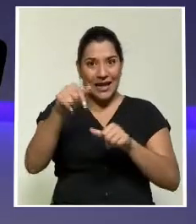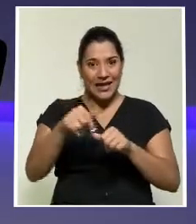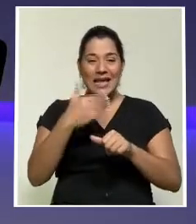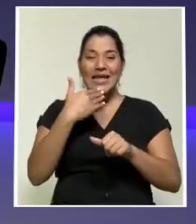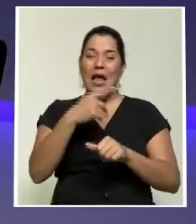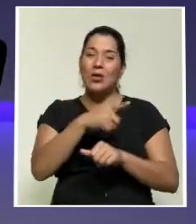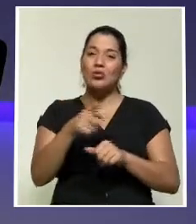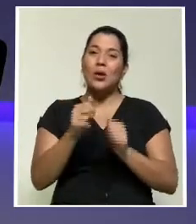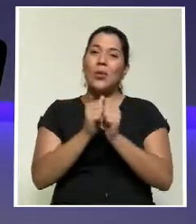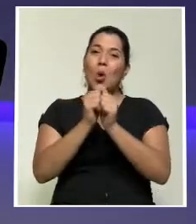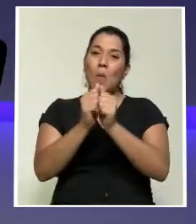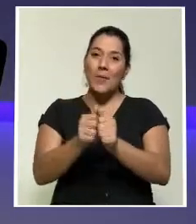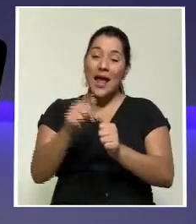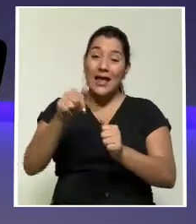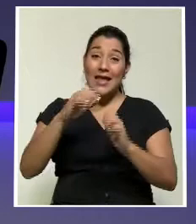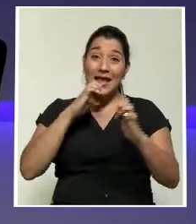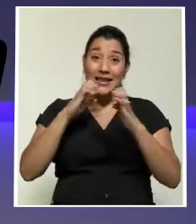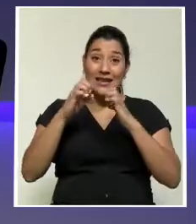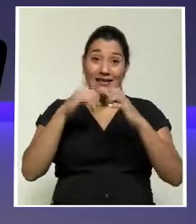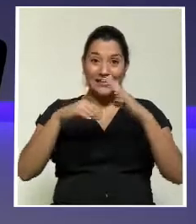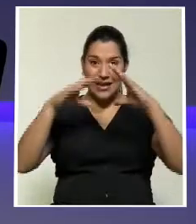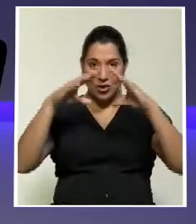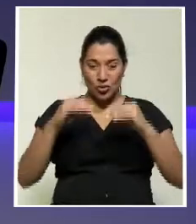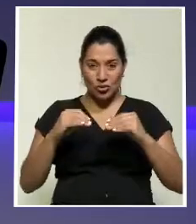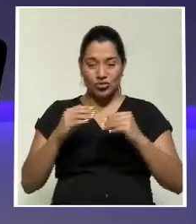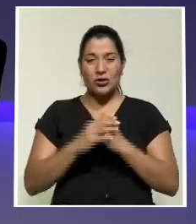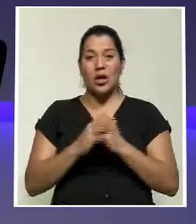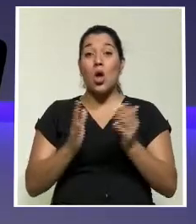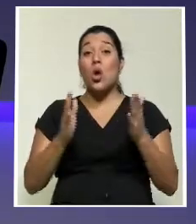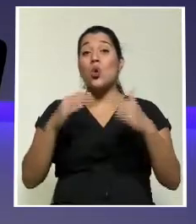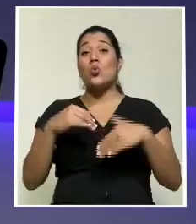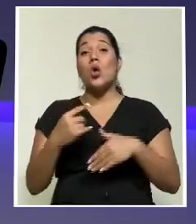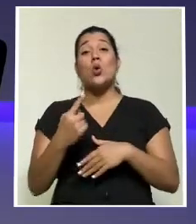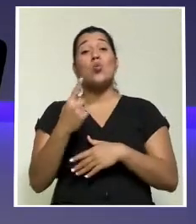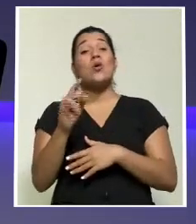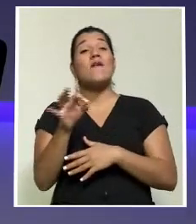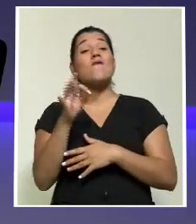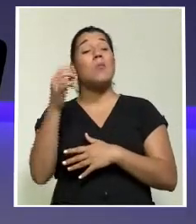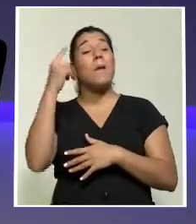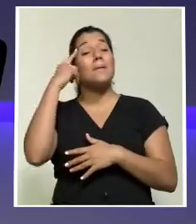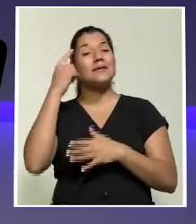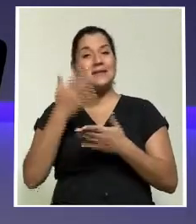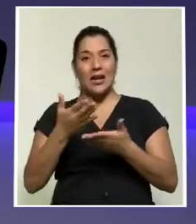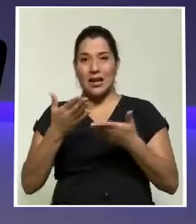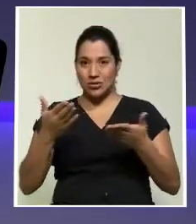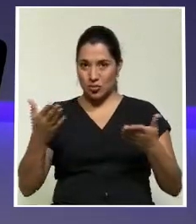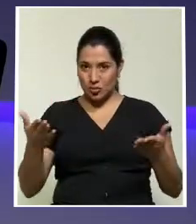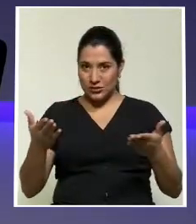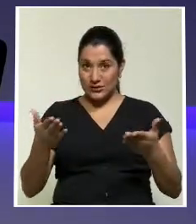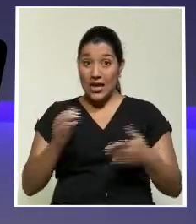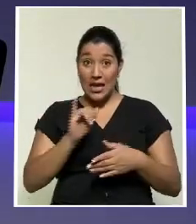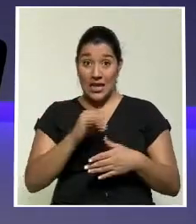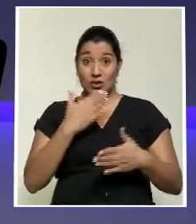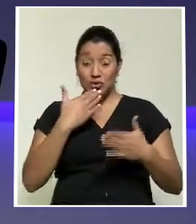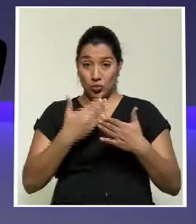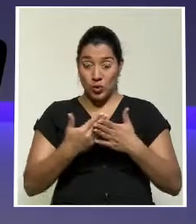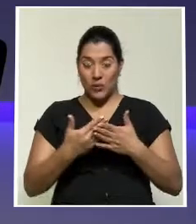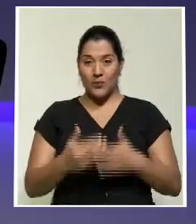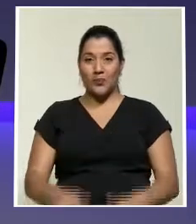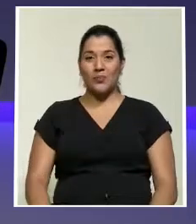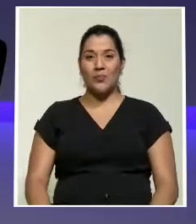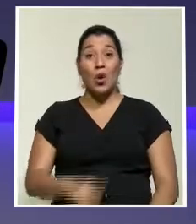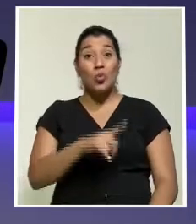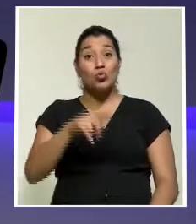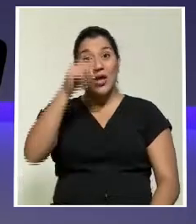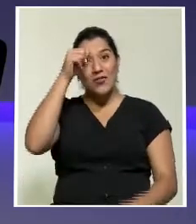acompañarnos en estas conversaciones nocturnas. No hay una sola manera de pensar las cosas. Y eso es bueno.